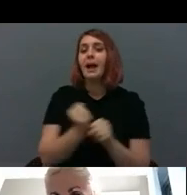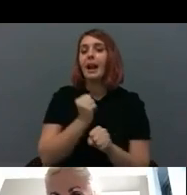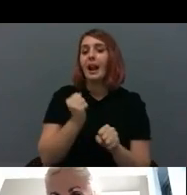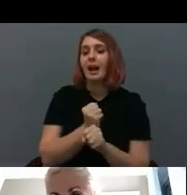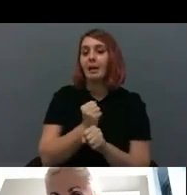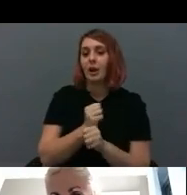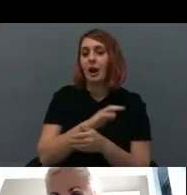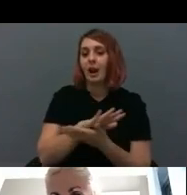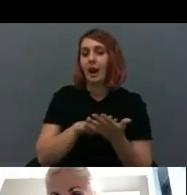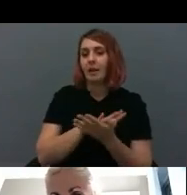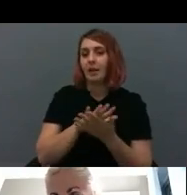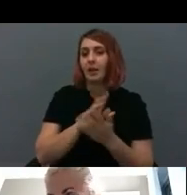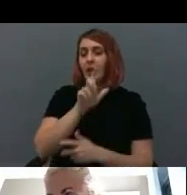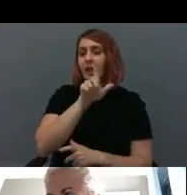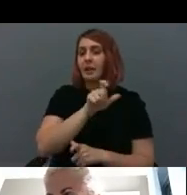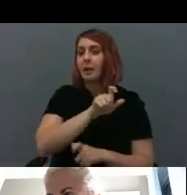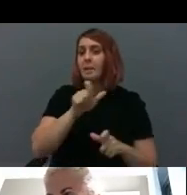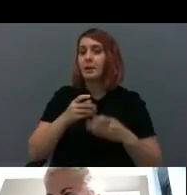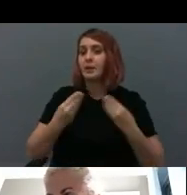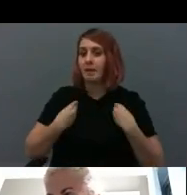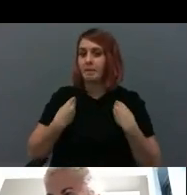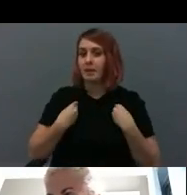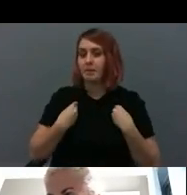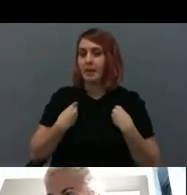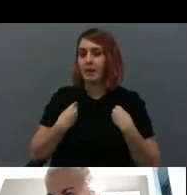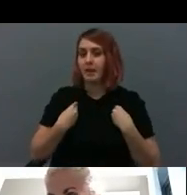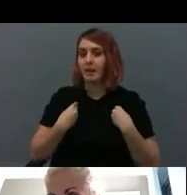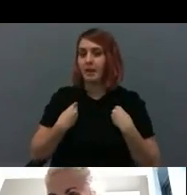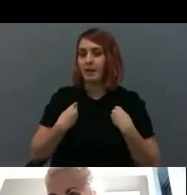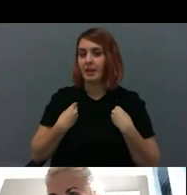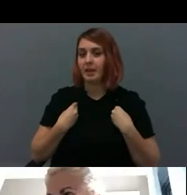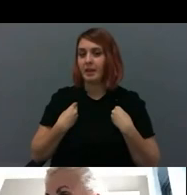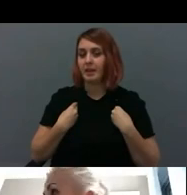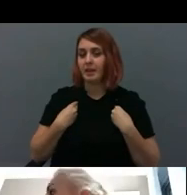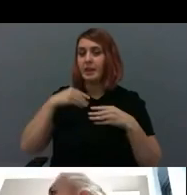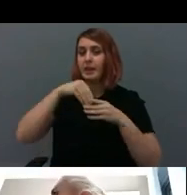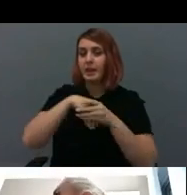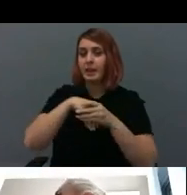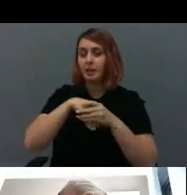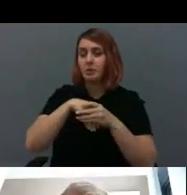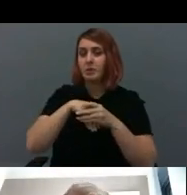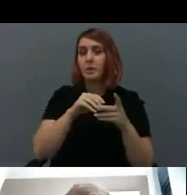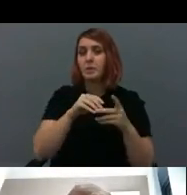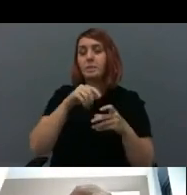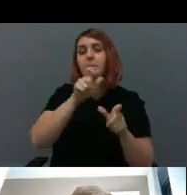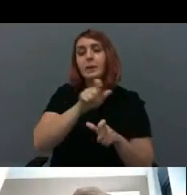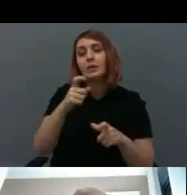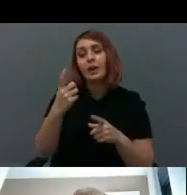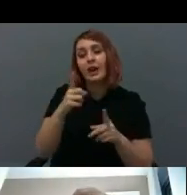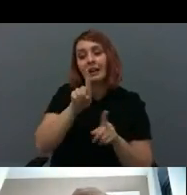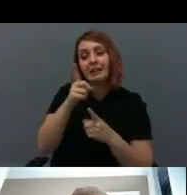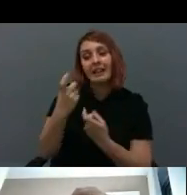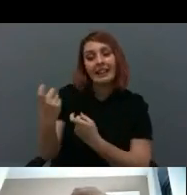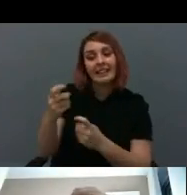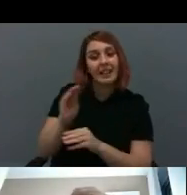las personas que viven con personas que necesitan